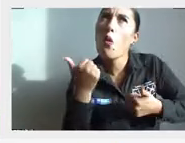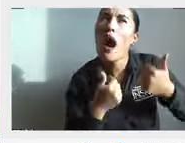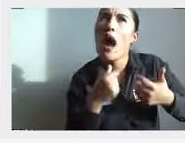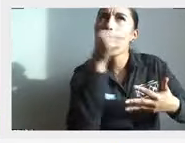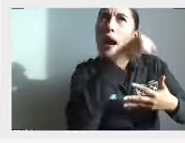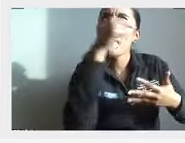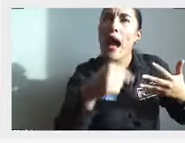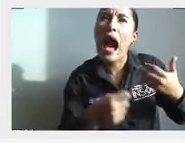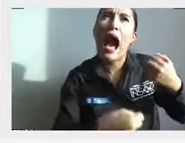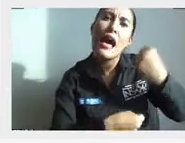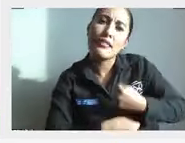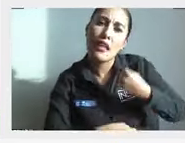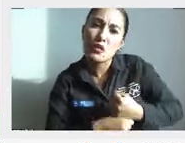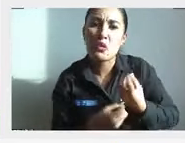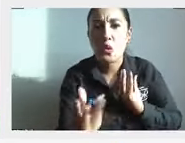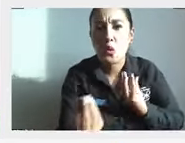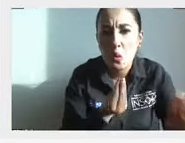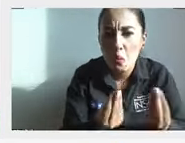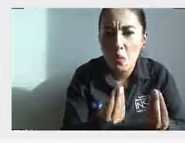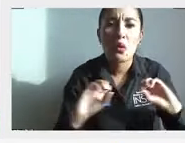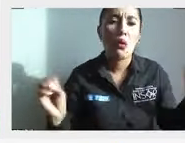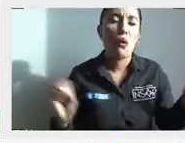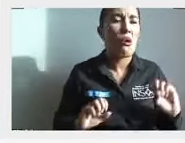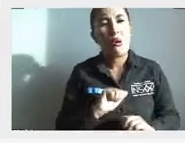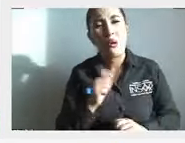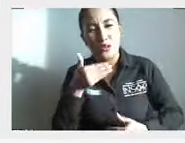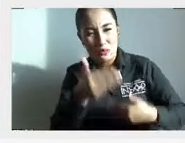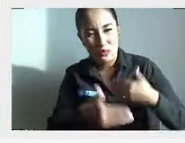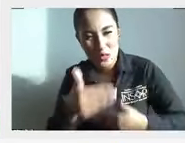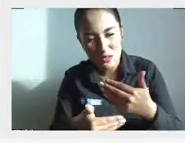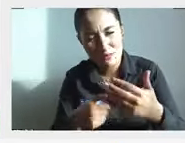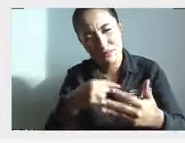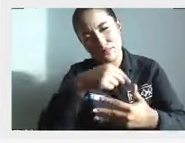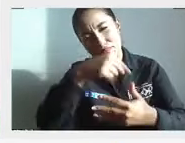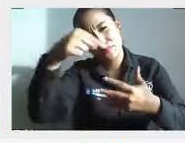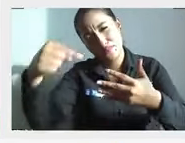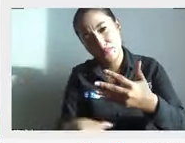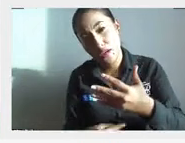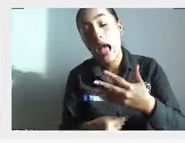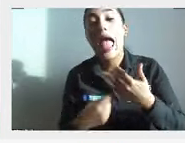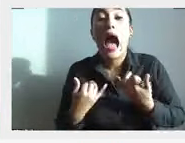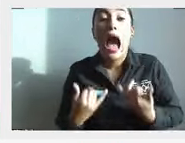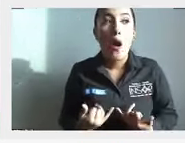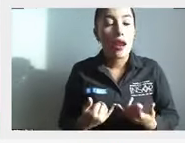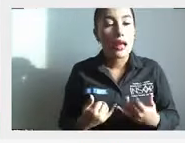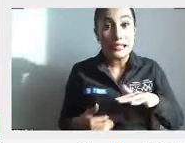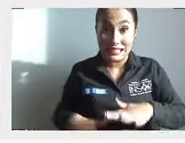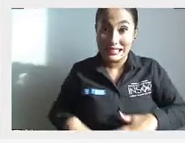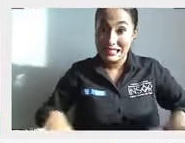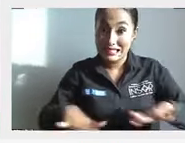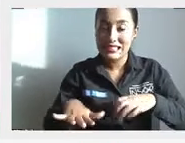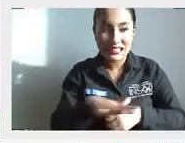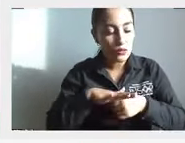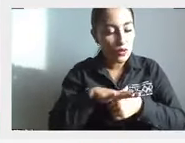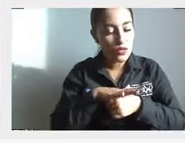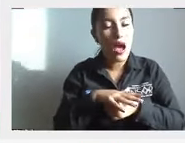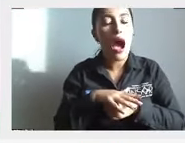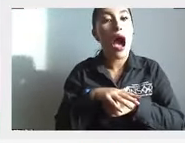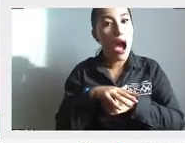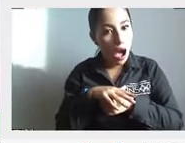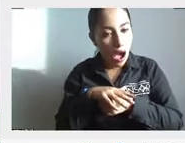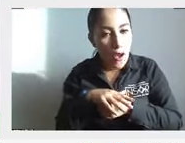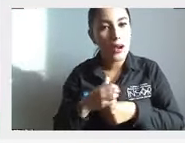grupales, otros procesos, y creo que es un momento muy enriquecedor para que los maestros puedan explorar toda esa